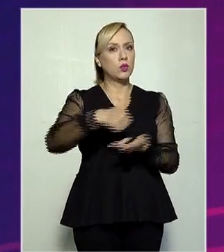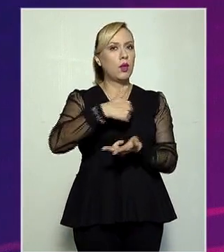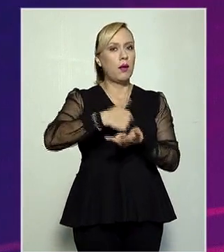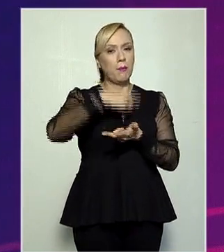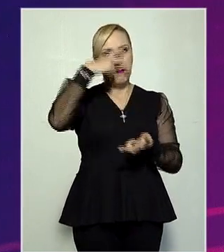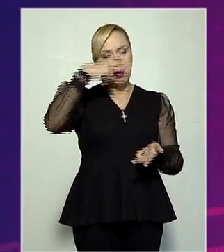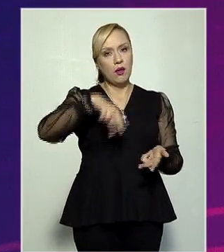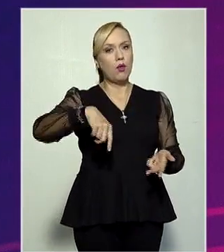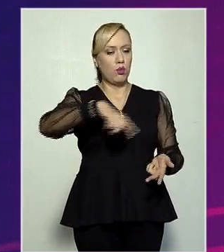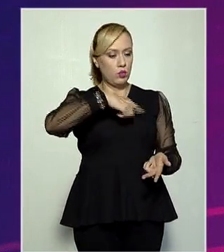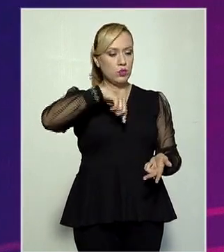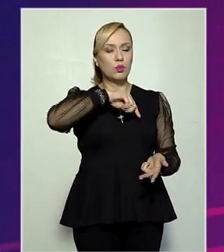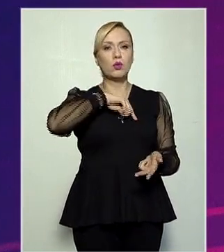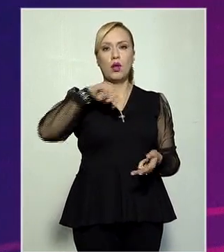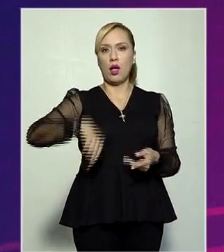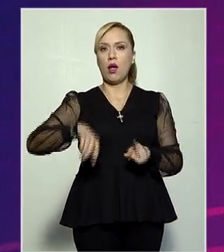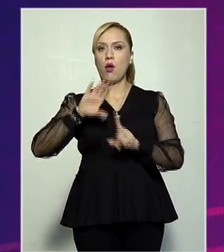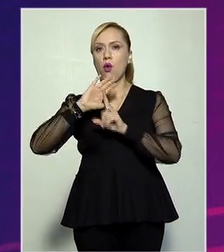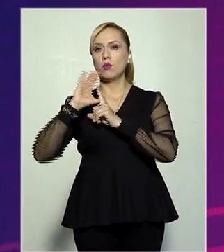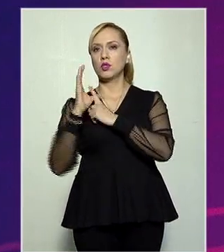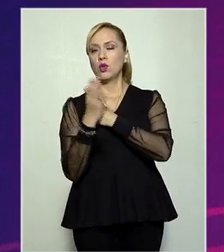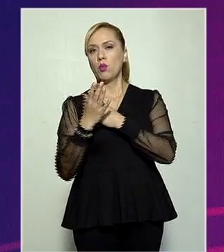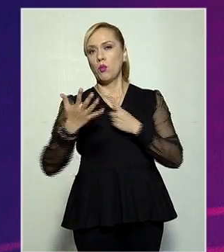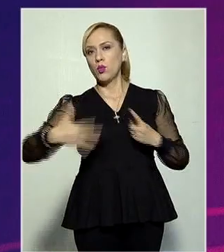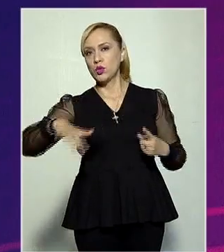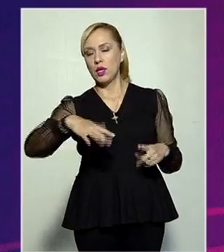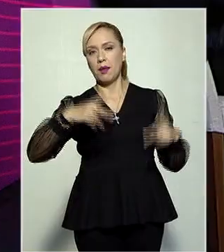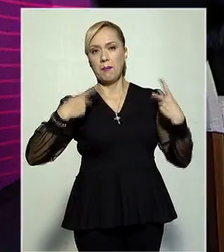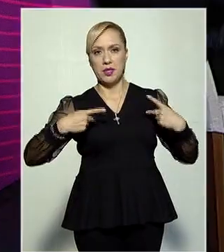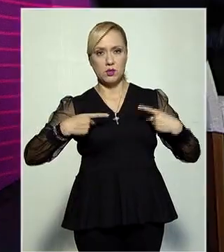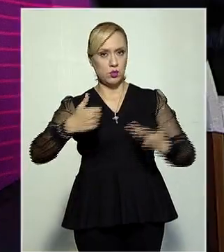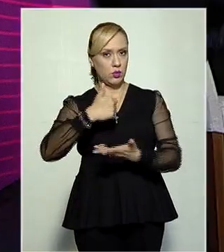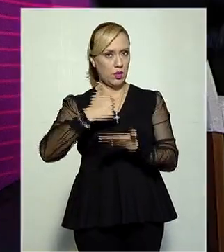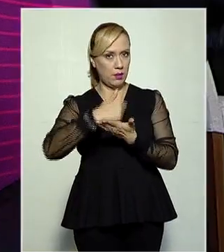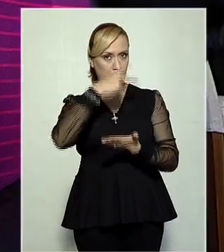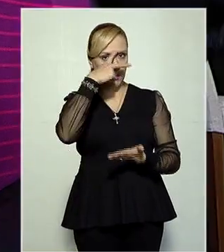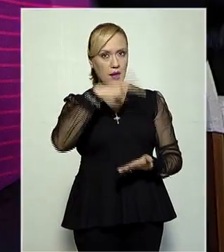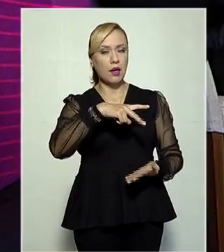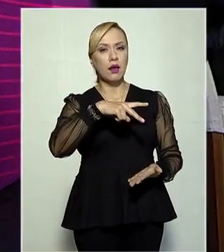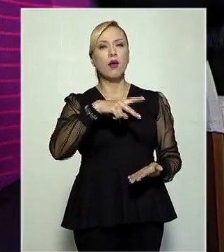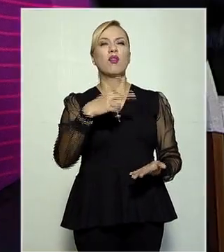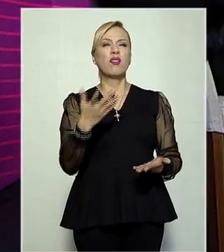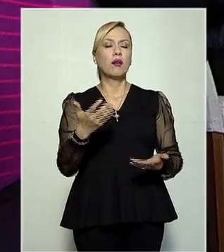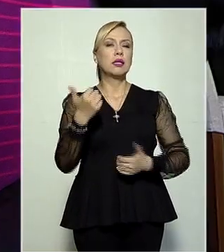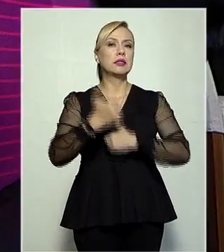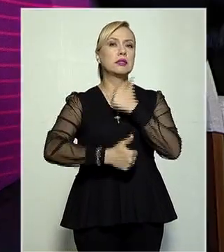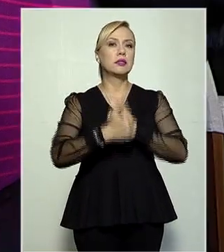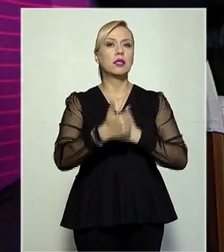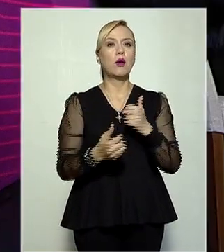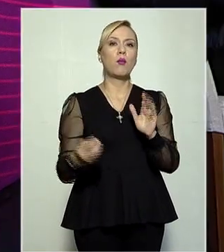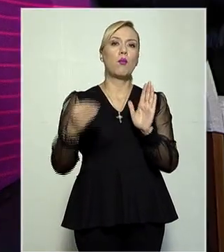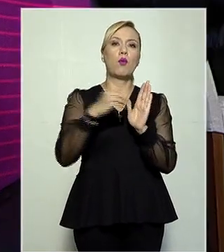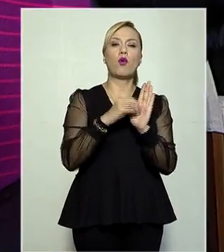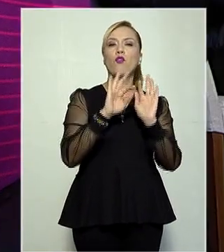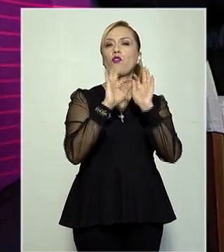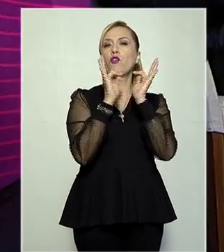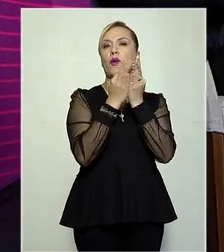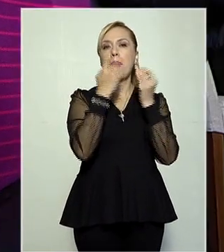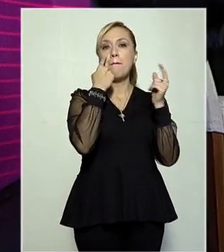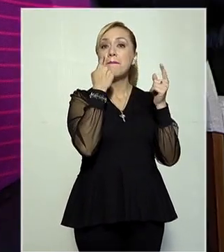¿no? Nosotros estamos desde la Comisión de Búsqueda de Personas de la Ciudad de México tratando de articular un modelo que nos